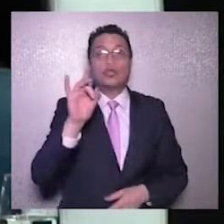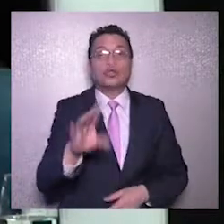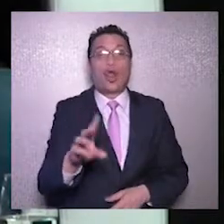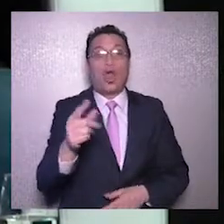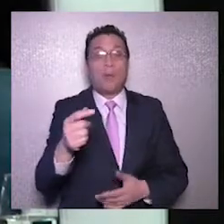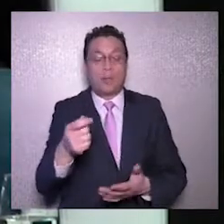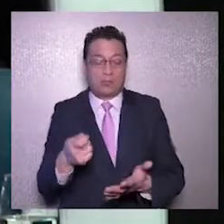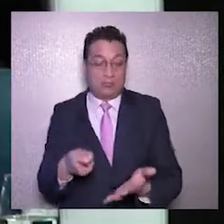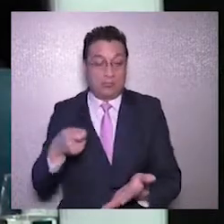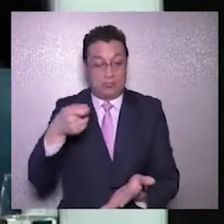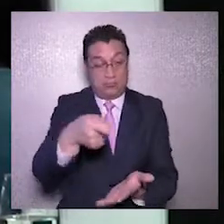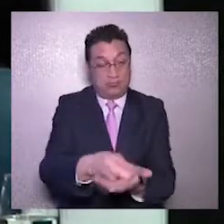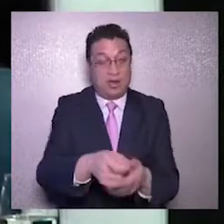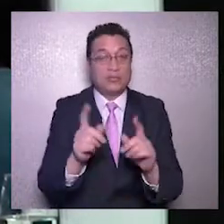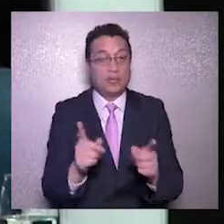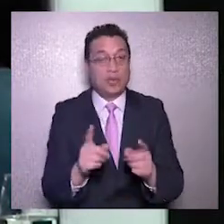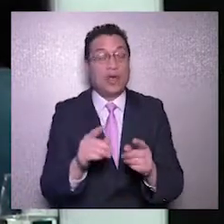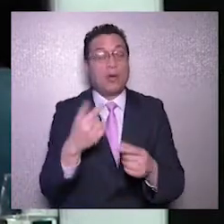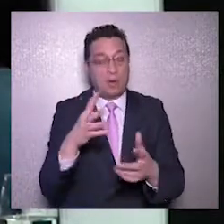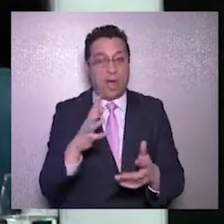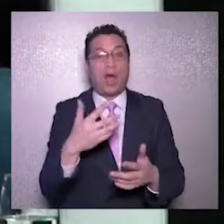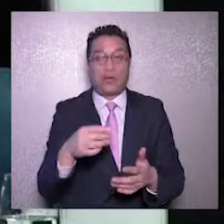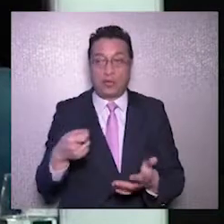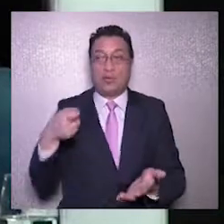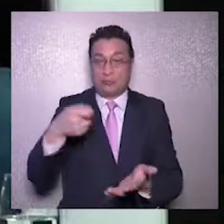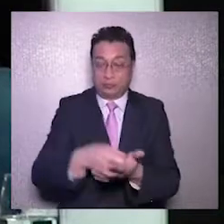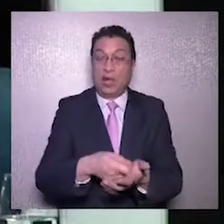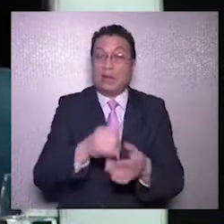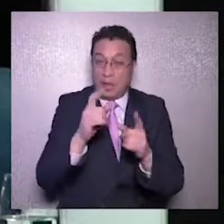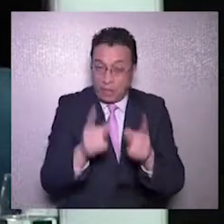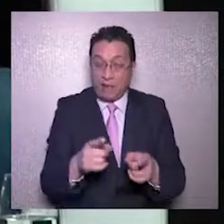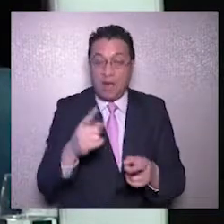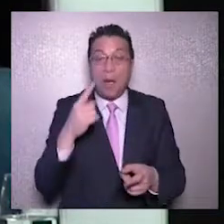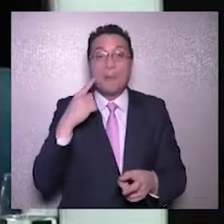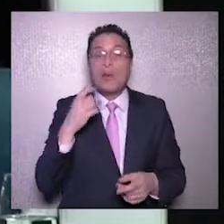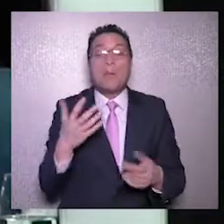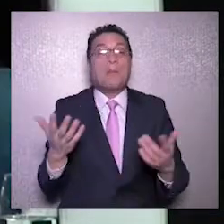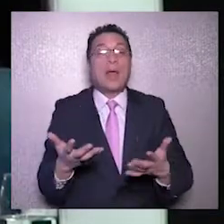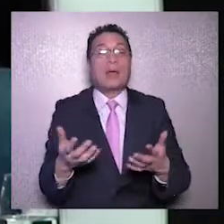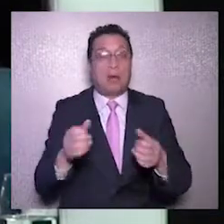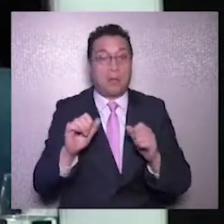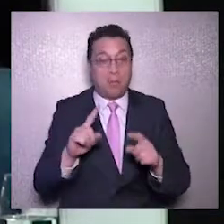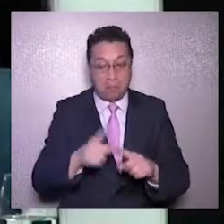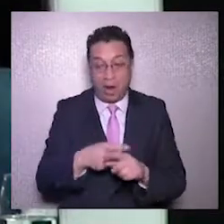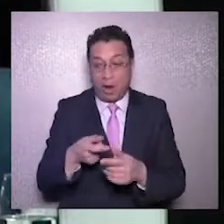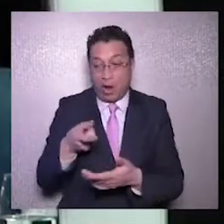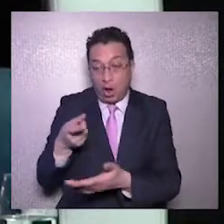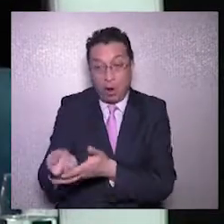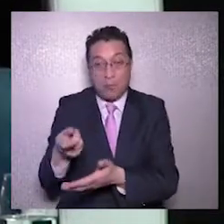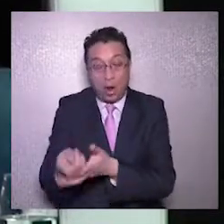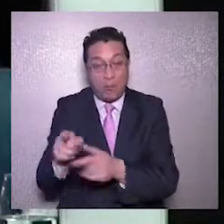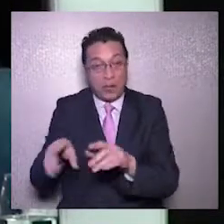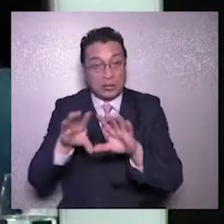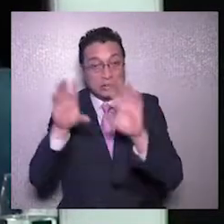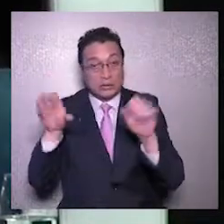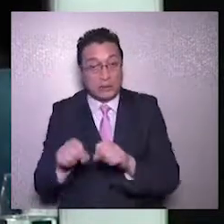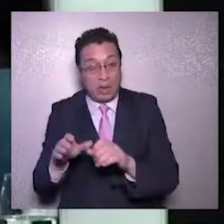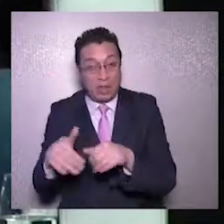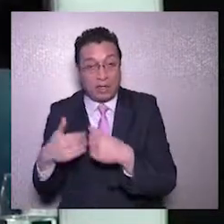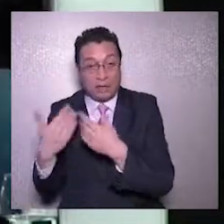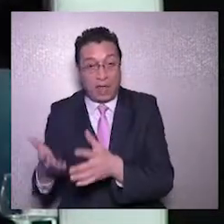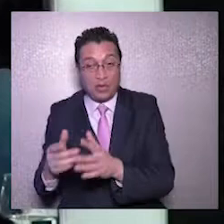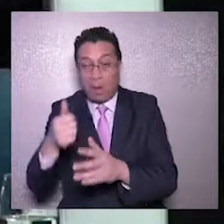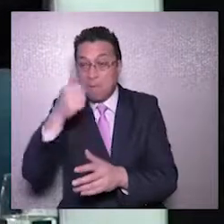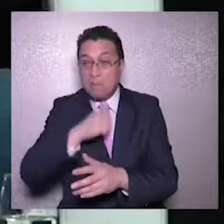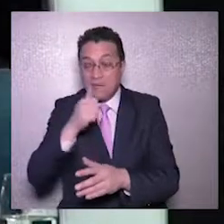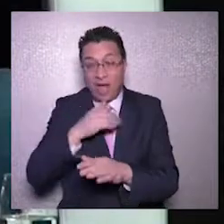lucas. Hay que inyectar lucas, pero ¿lucas para qué? ¿Lucas para seguir comprando electrosistemas? ¿Lucas para seguir dando a los